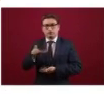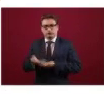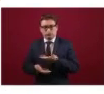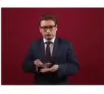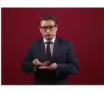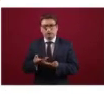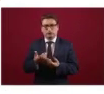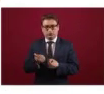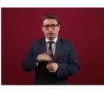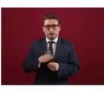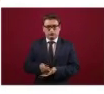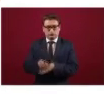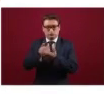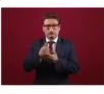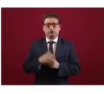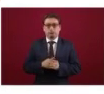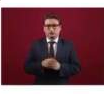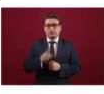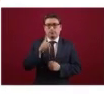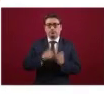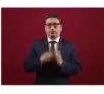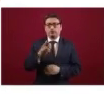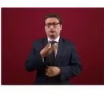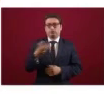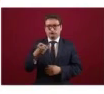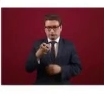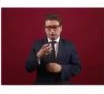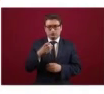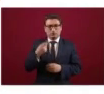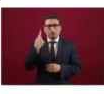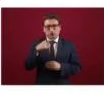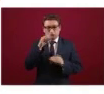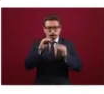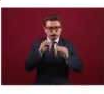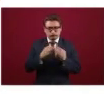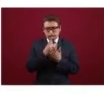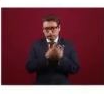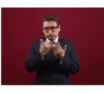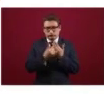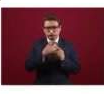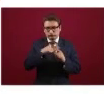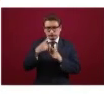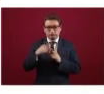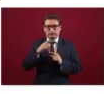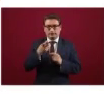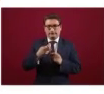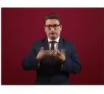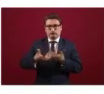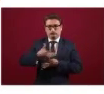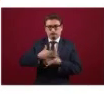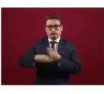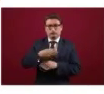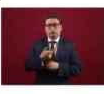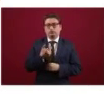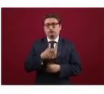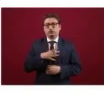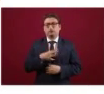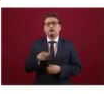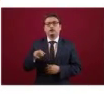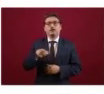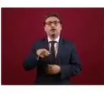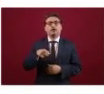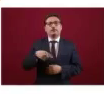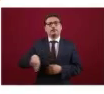auxiliares, 1,300 de acondicionamiento y planificación, y con eso nos da una inversión. La tasa, la